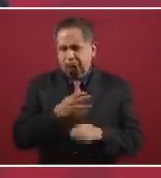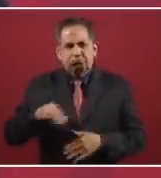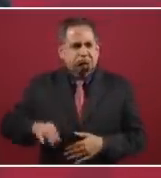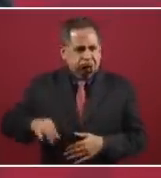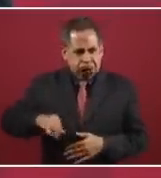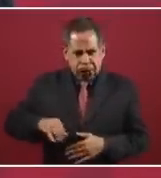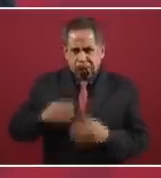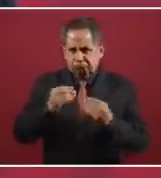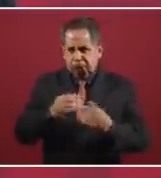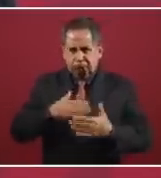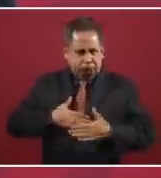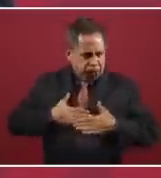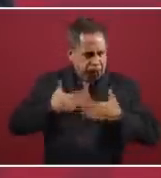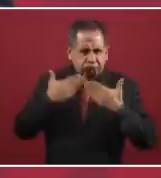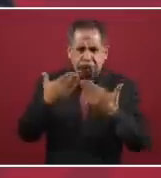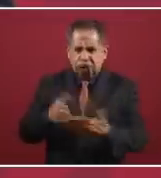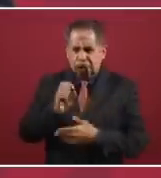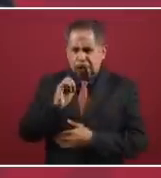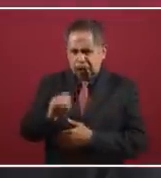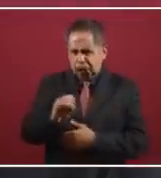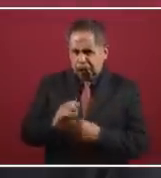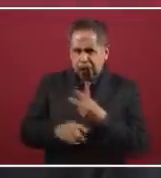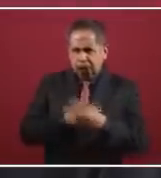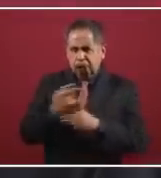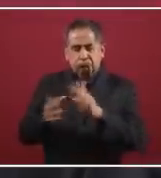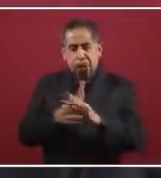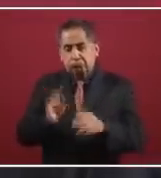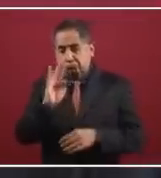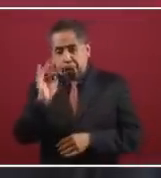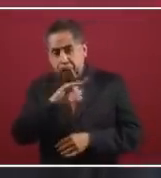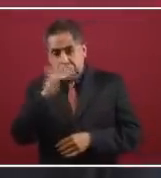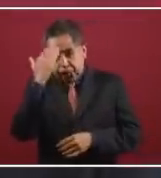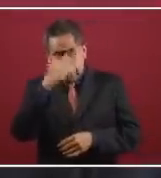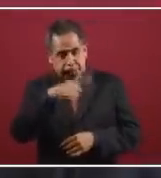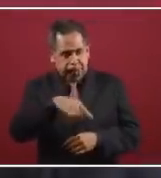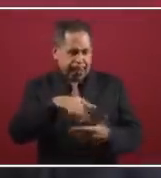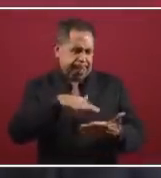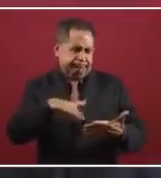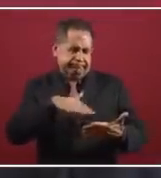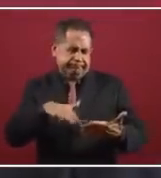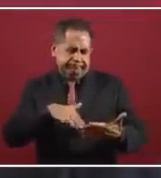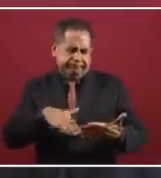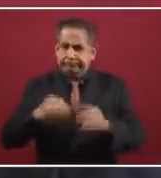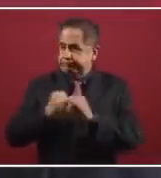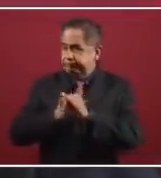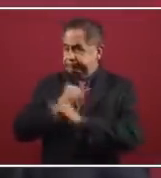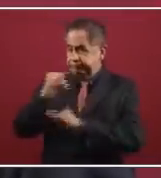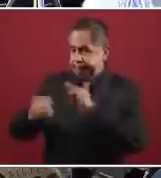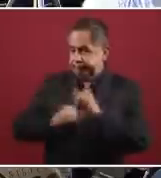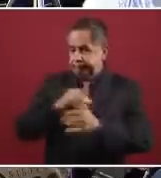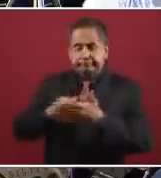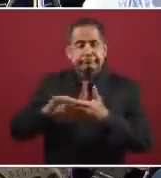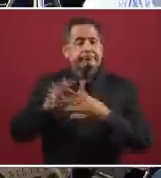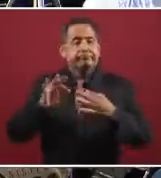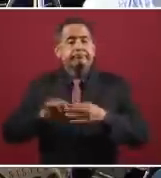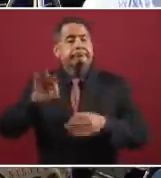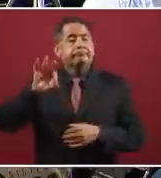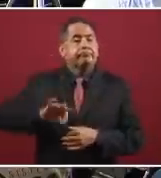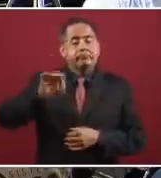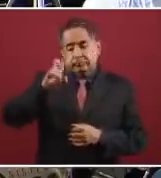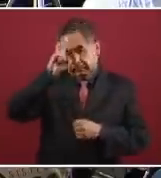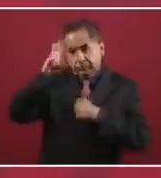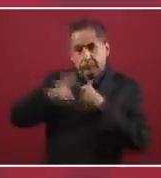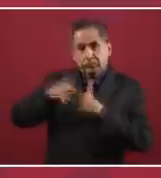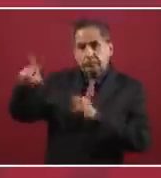interés, hay mucha confianza. Si saben ustedes de lo que han leído en las noticias internacionales, la tasa de interés en Europa